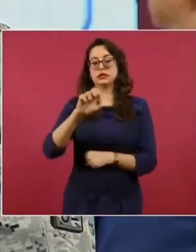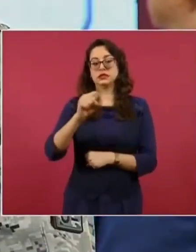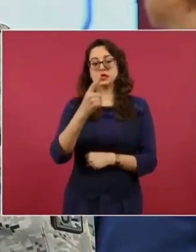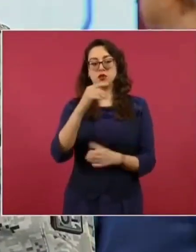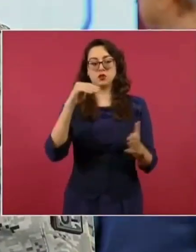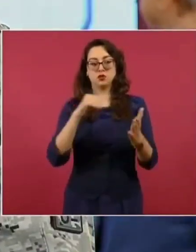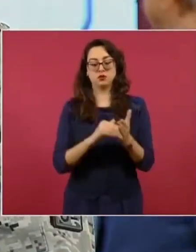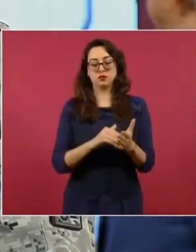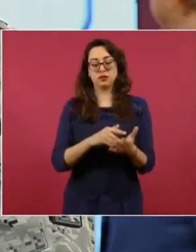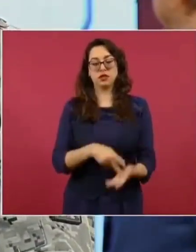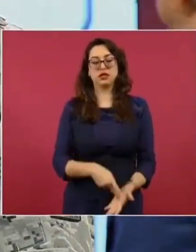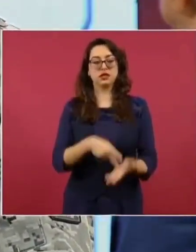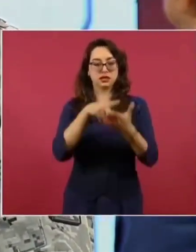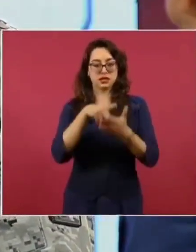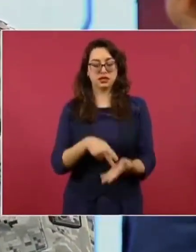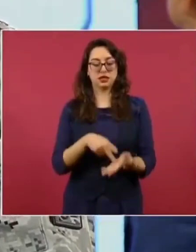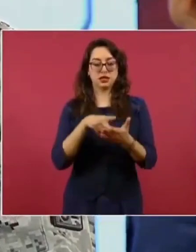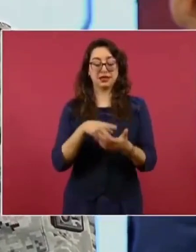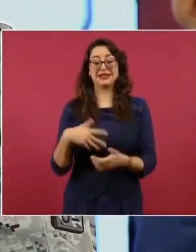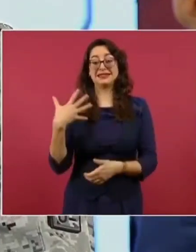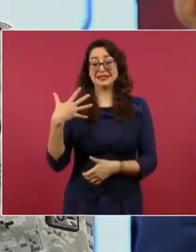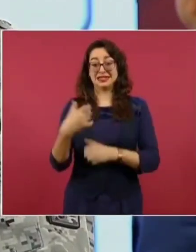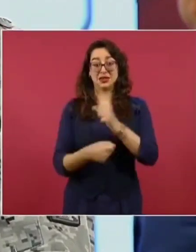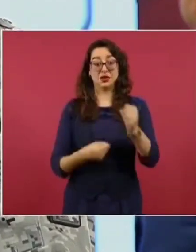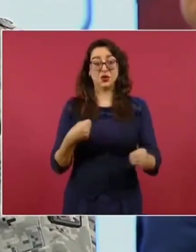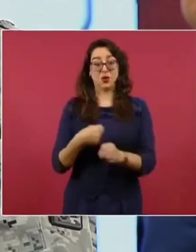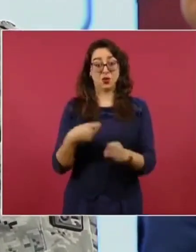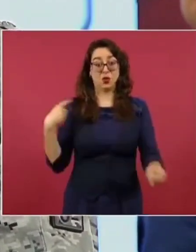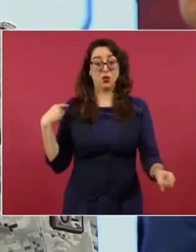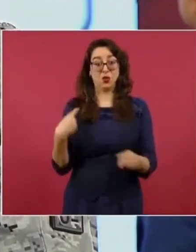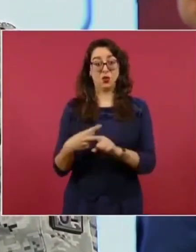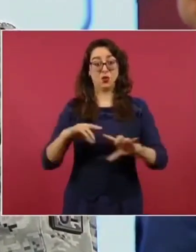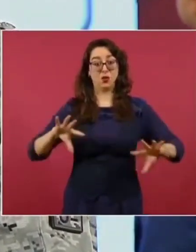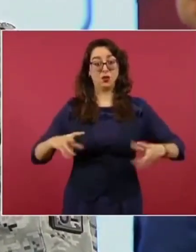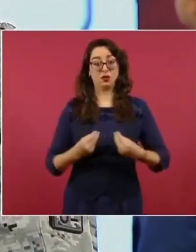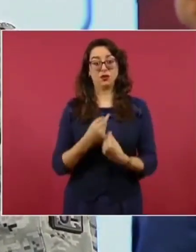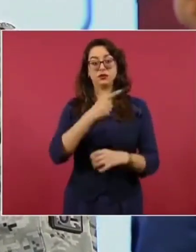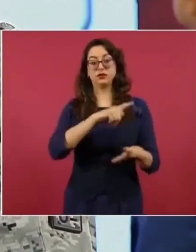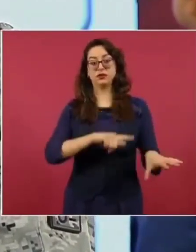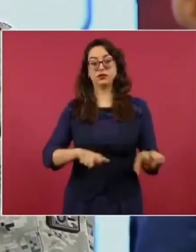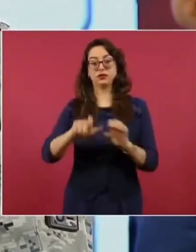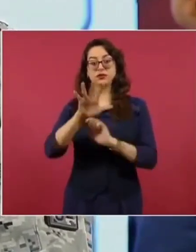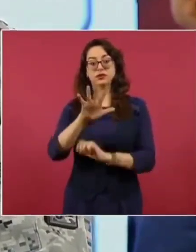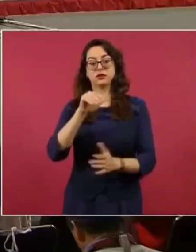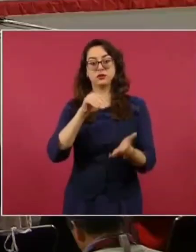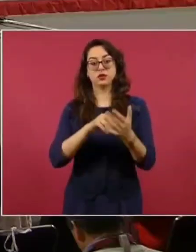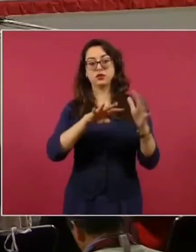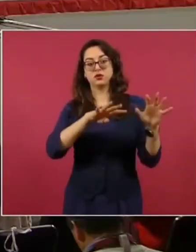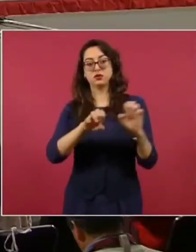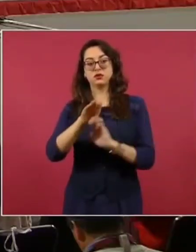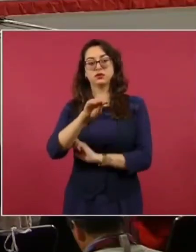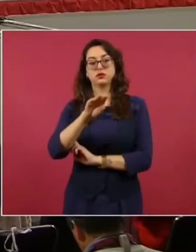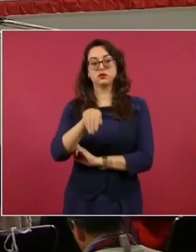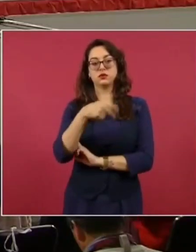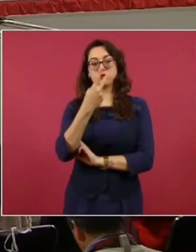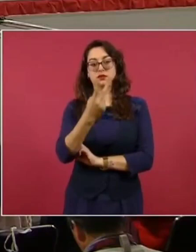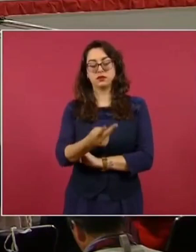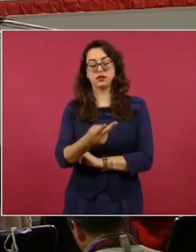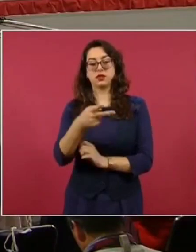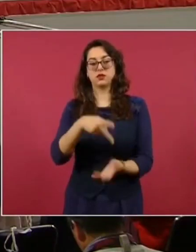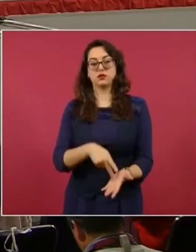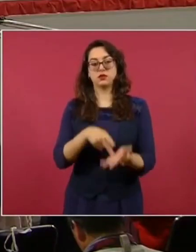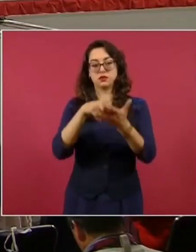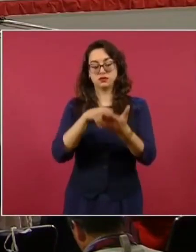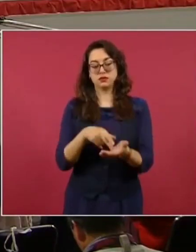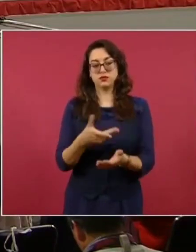61.935 kilos la presente administración suma un total de 705.992 kilogramos de marihuana